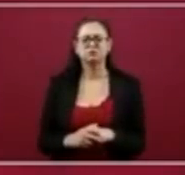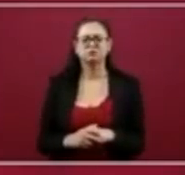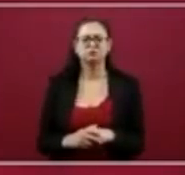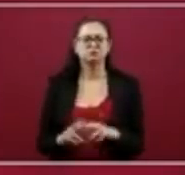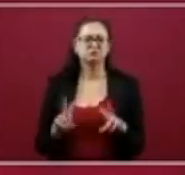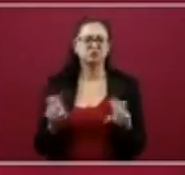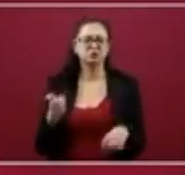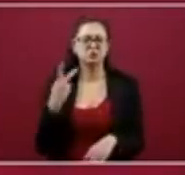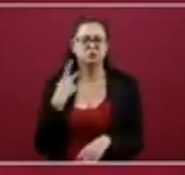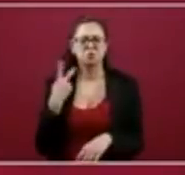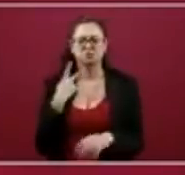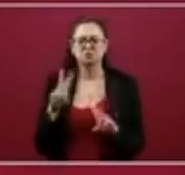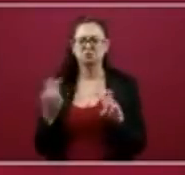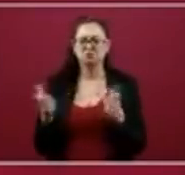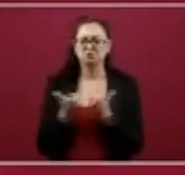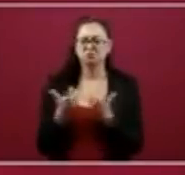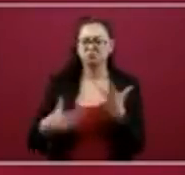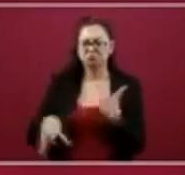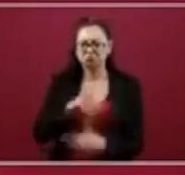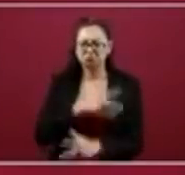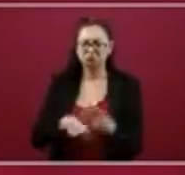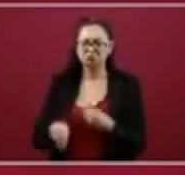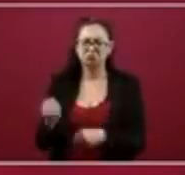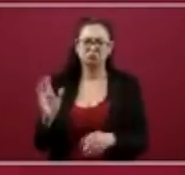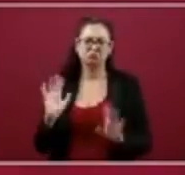en lo económico.